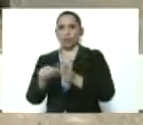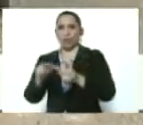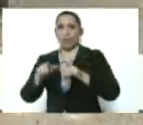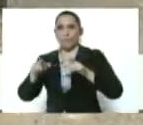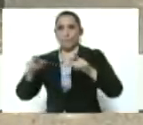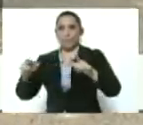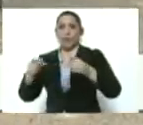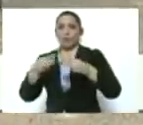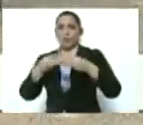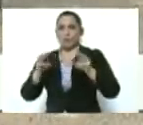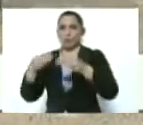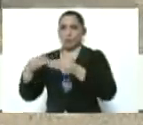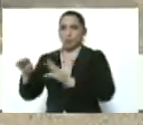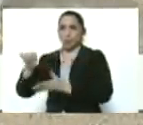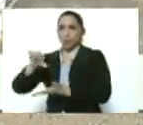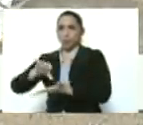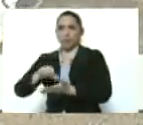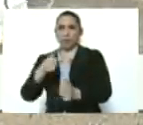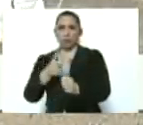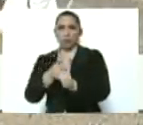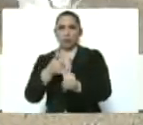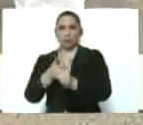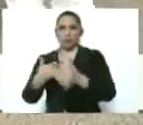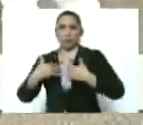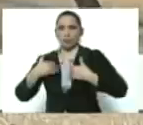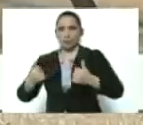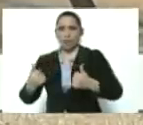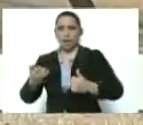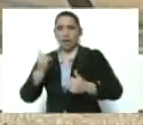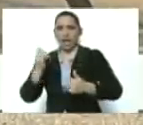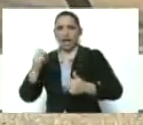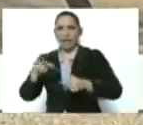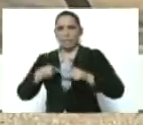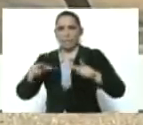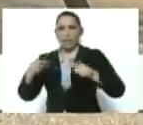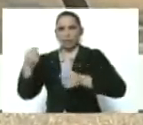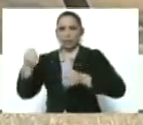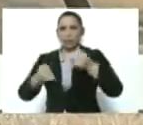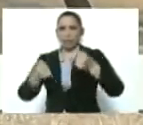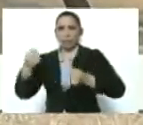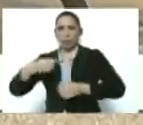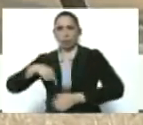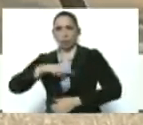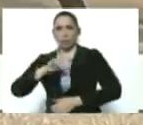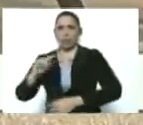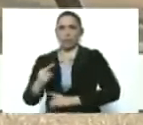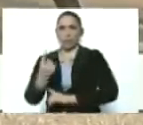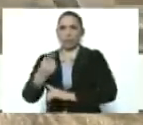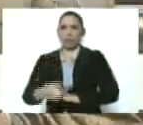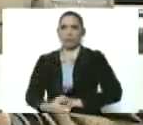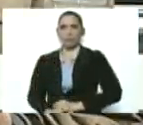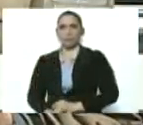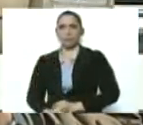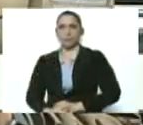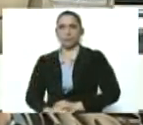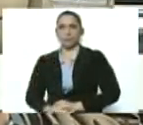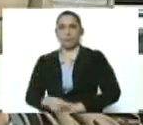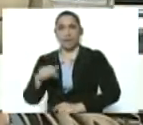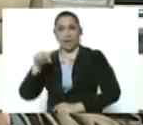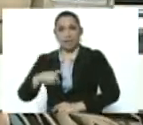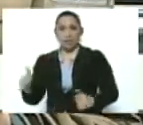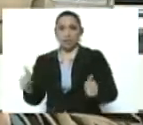públicos centros asistenciales y espacios de transporte ha sido nuestra prioridad aquí con